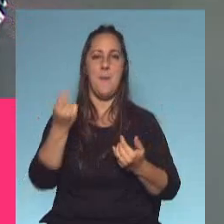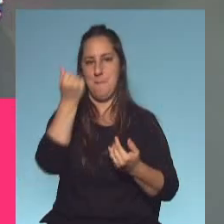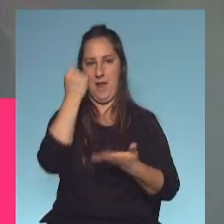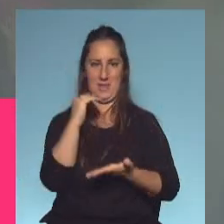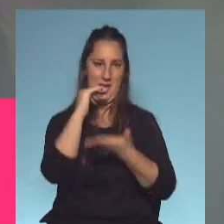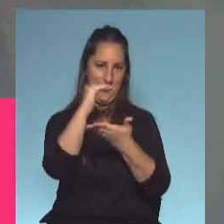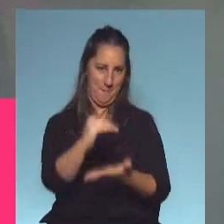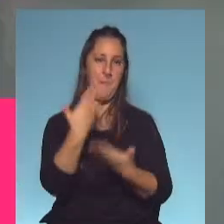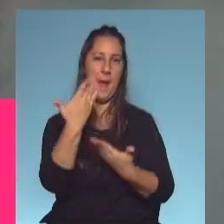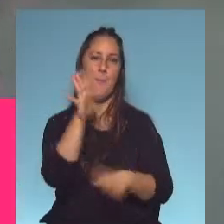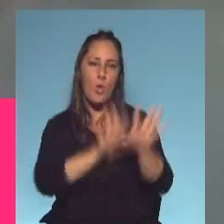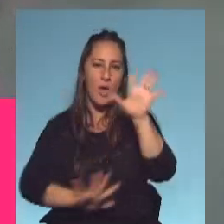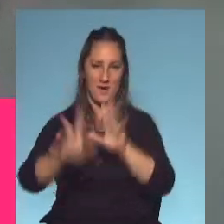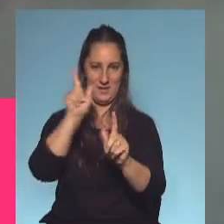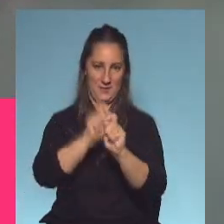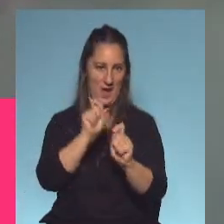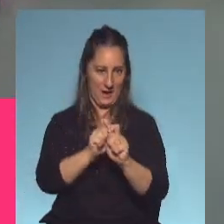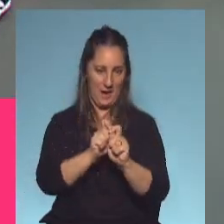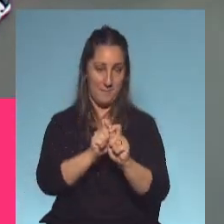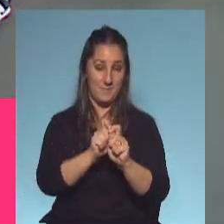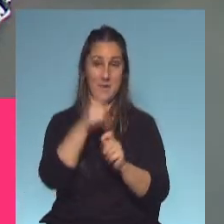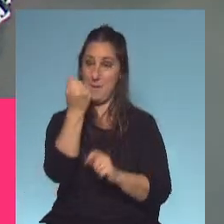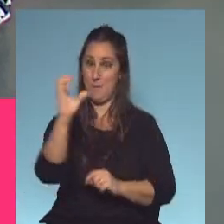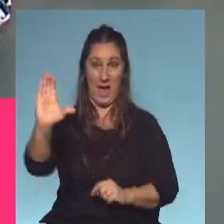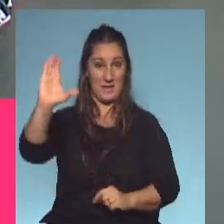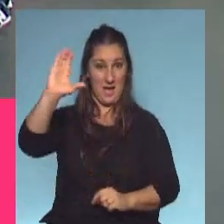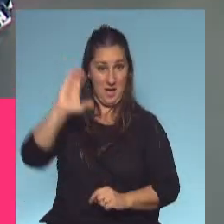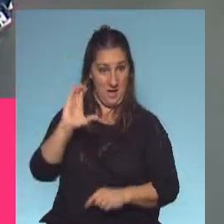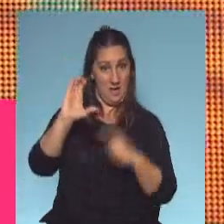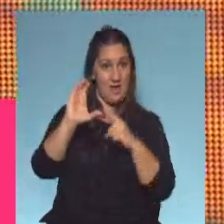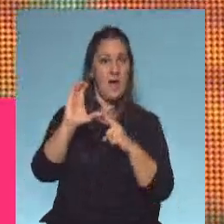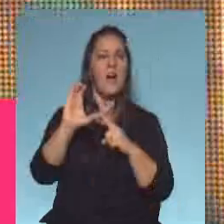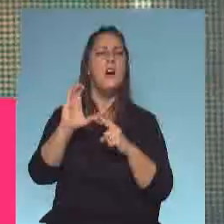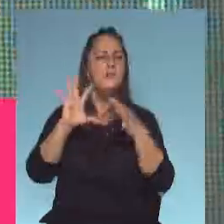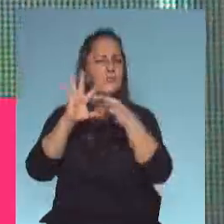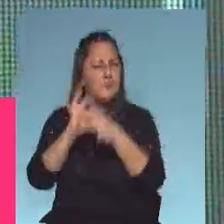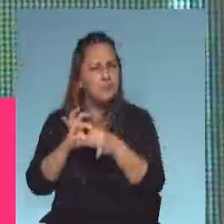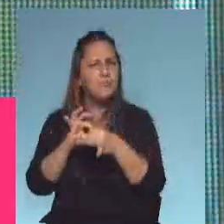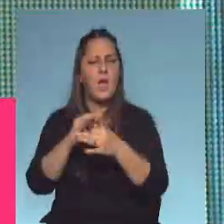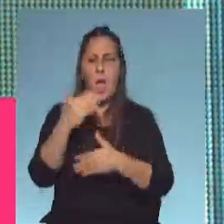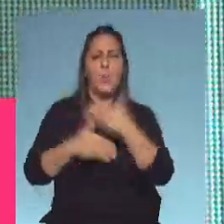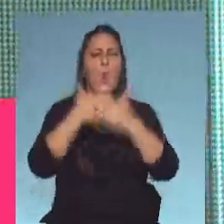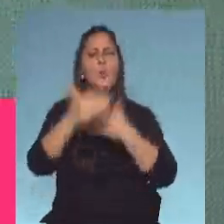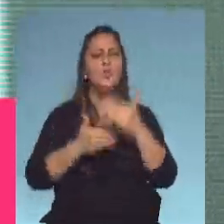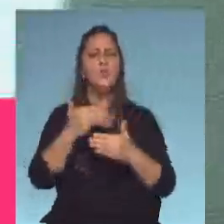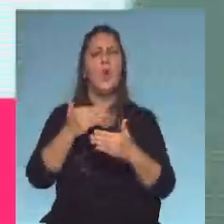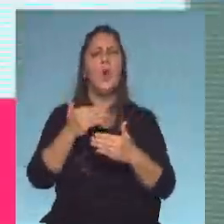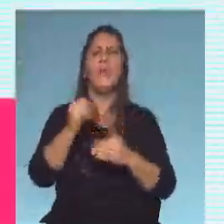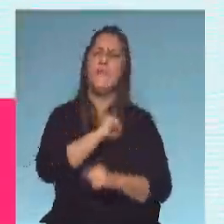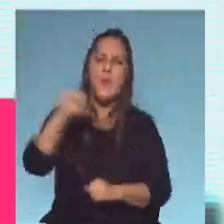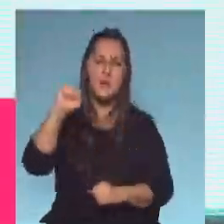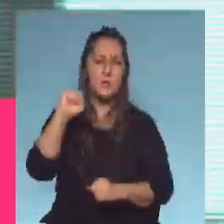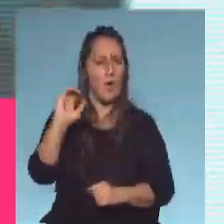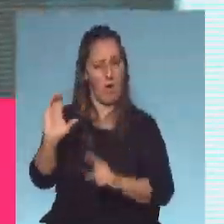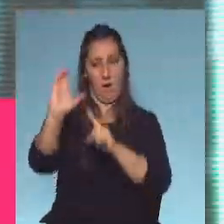para poder hacer una refacción y esa plata va a estar atada no a la evolución de la inflación,